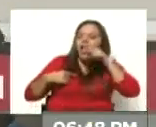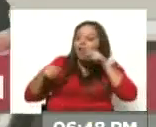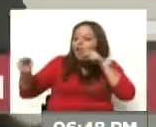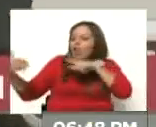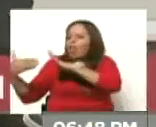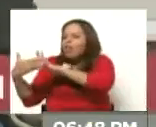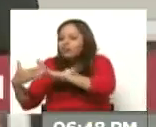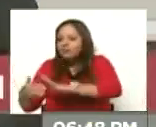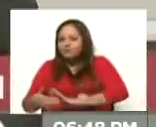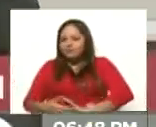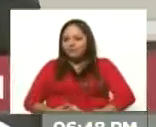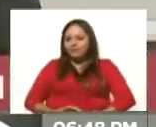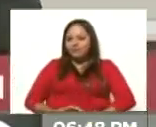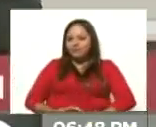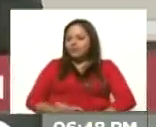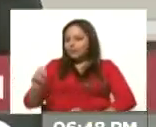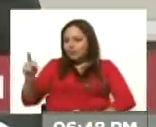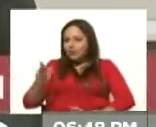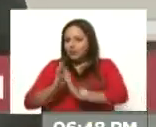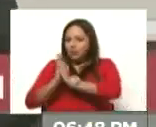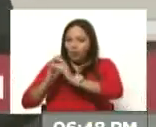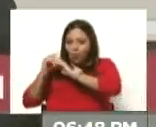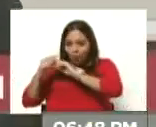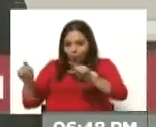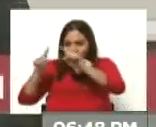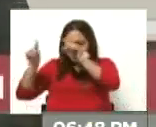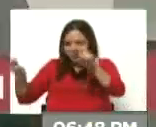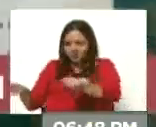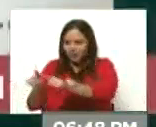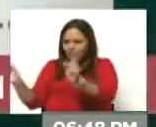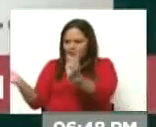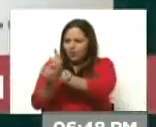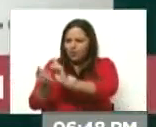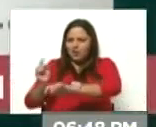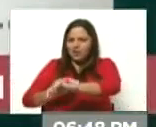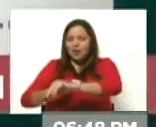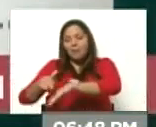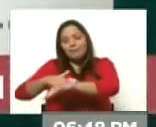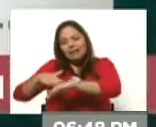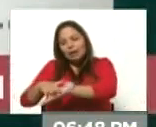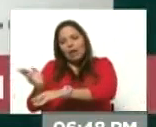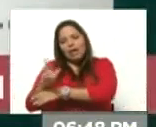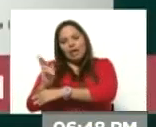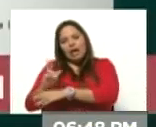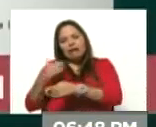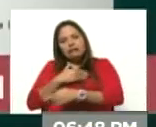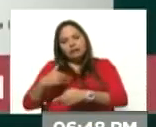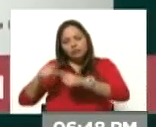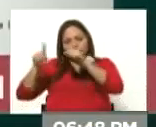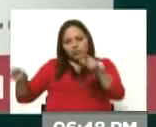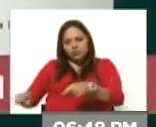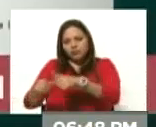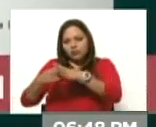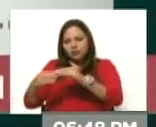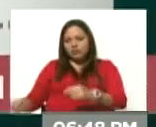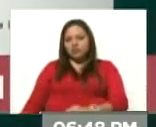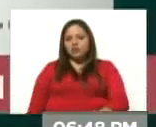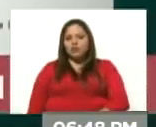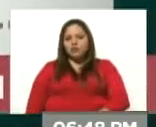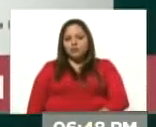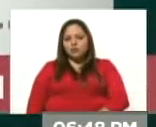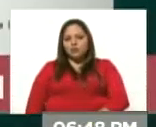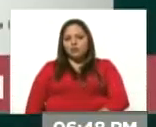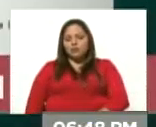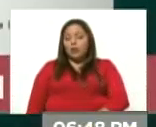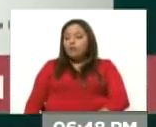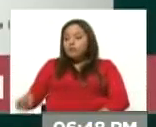señor gmail vamos a seguir con la siguiente láminas porque nos queda muy poco tiempo disculpe mi premura pero es que quiero que todas las láminas salgan usted considera que el